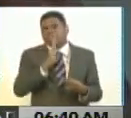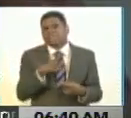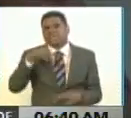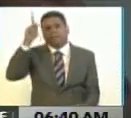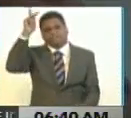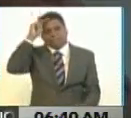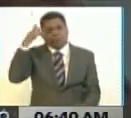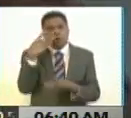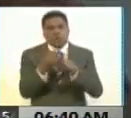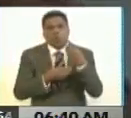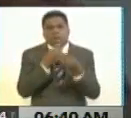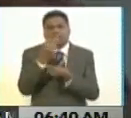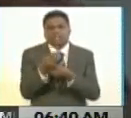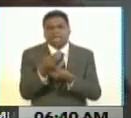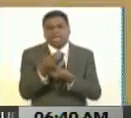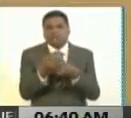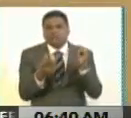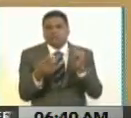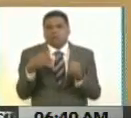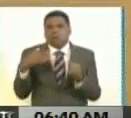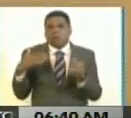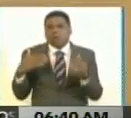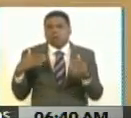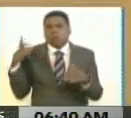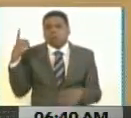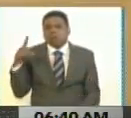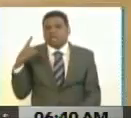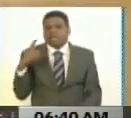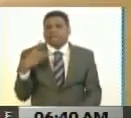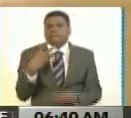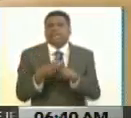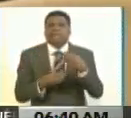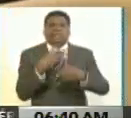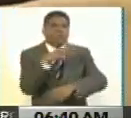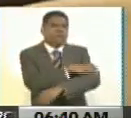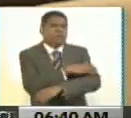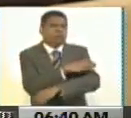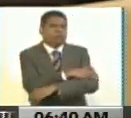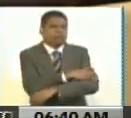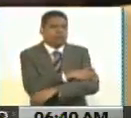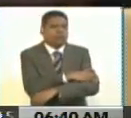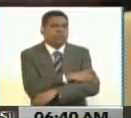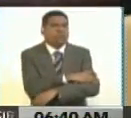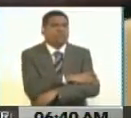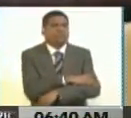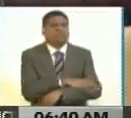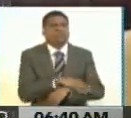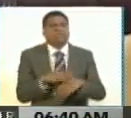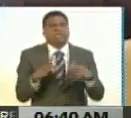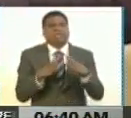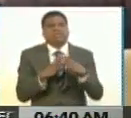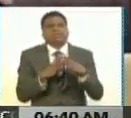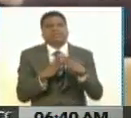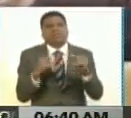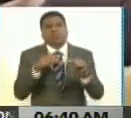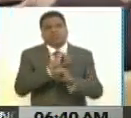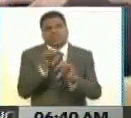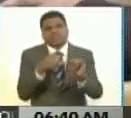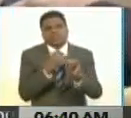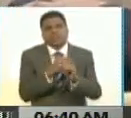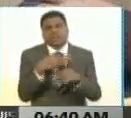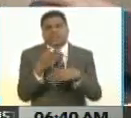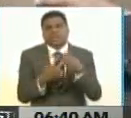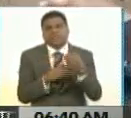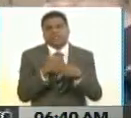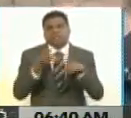haciendo, ejecutando esta medida. Claro, porque dentro de la agenda que se ha establecido y dentro del frente internacional, pues eso sería